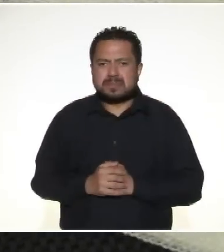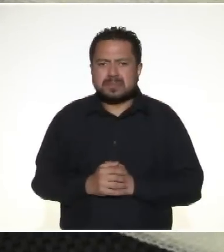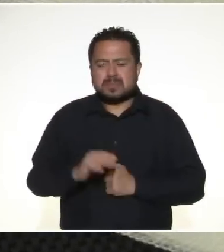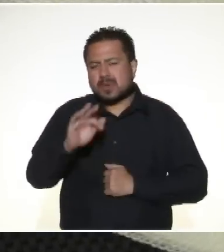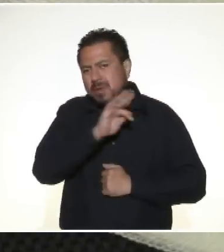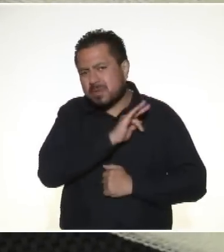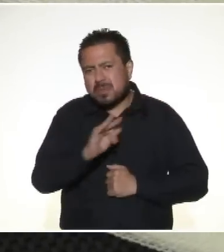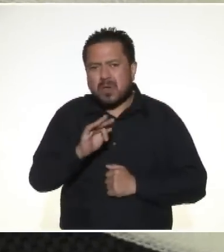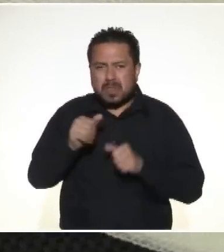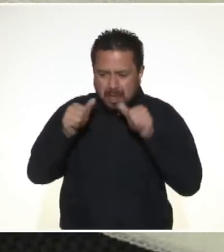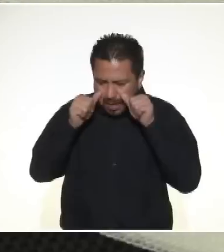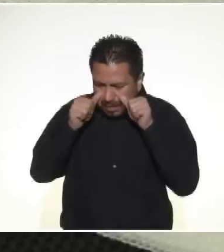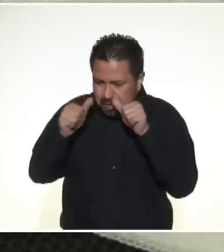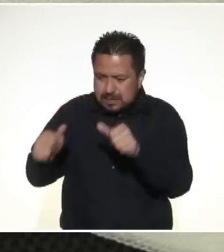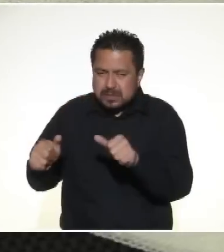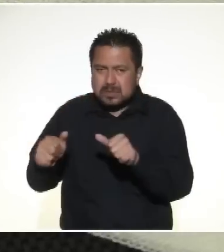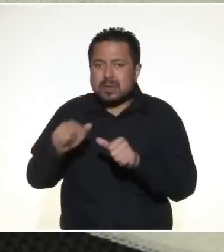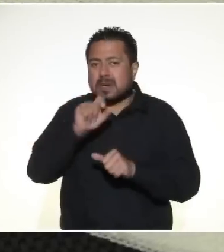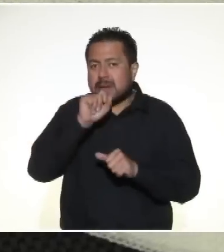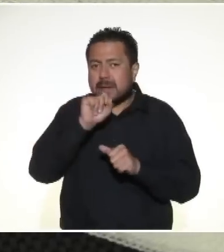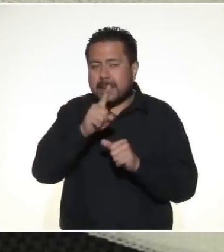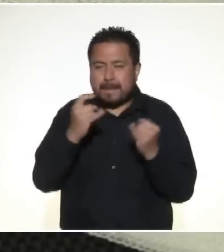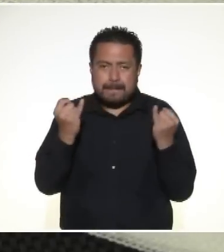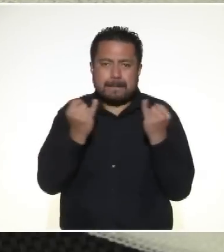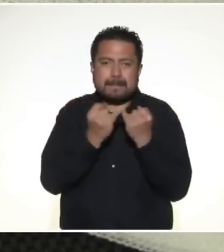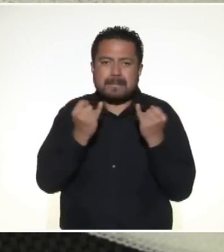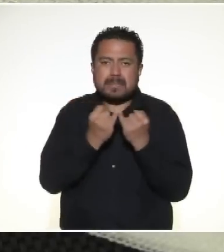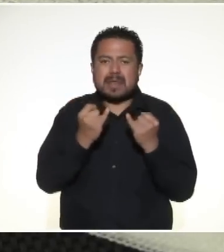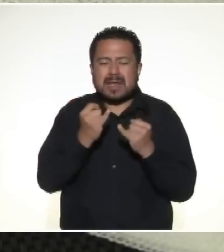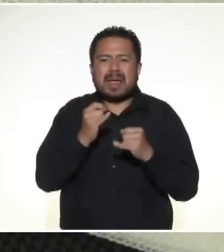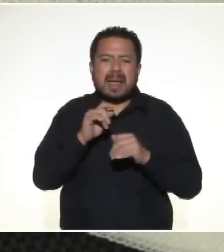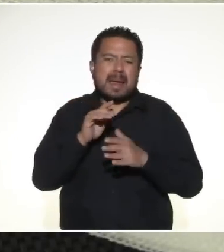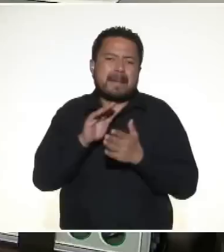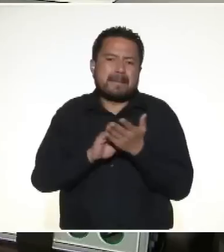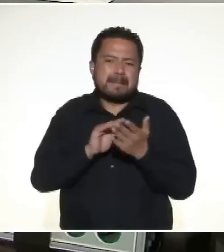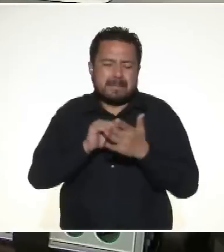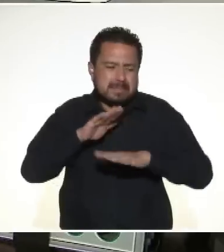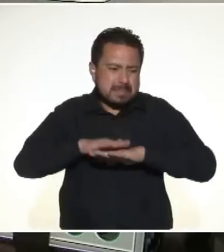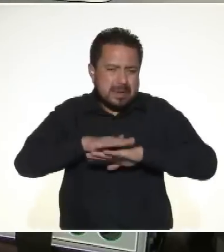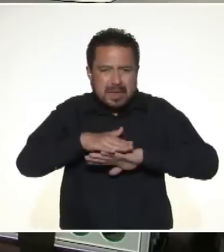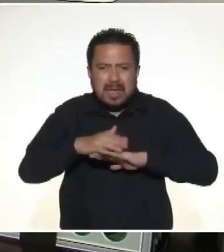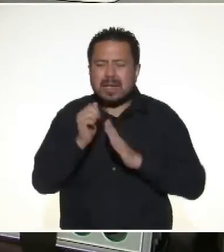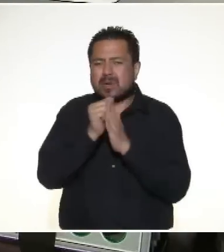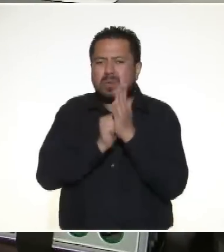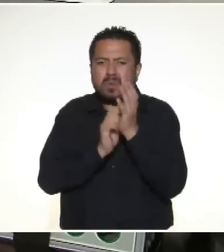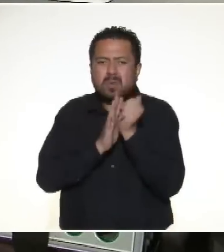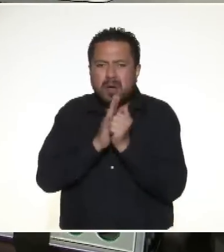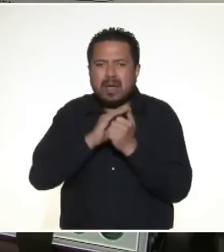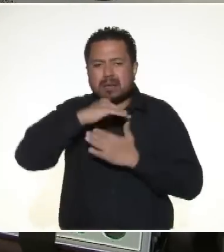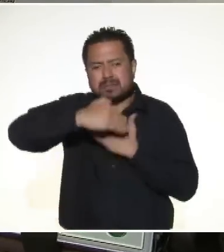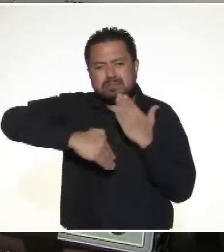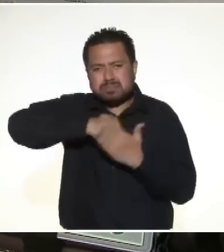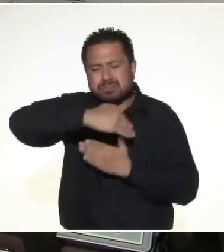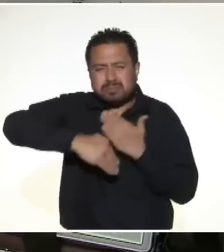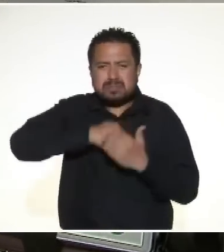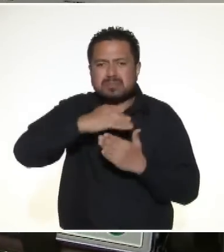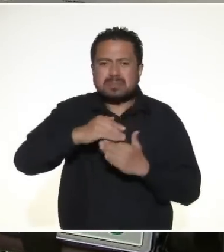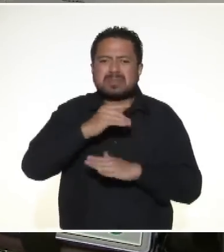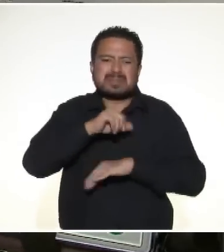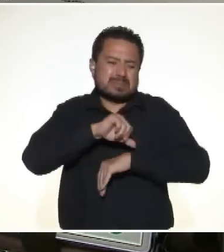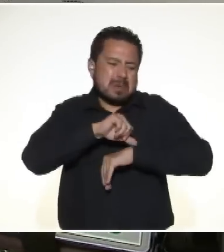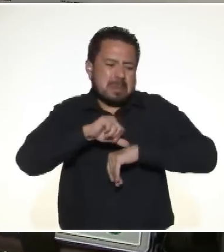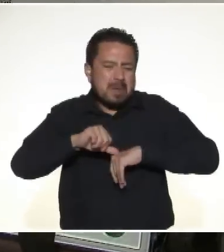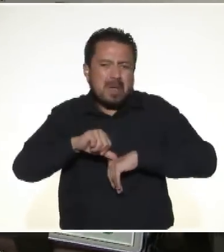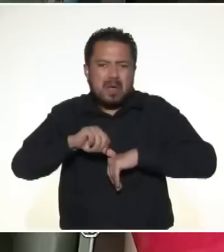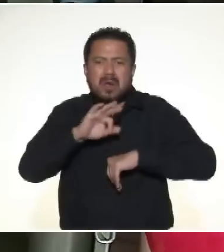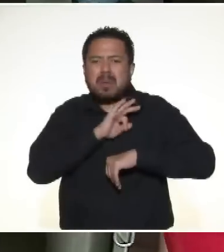para poder brindar la atención y consta de gasas, guantes, vendas. En el caso de heridas, por ejemplo,